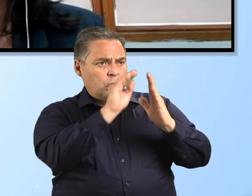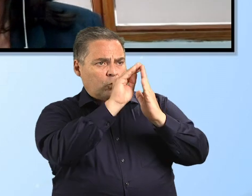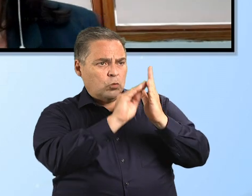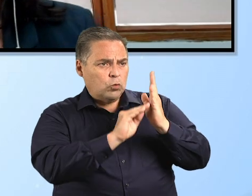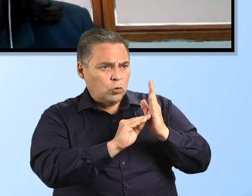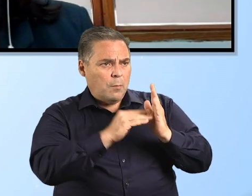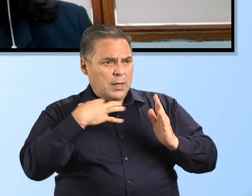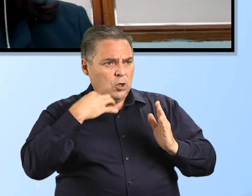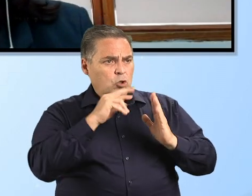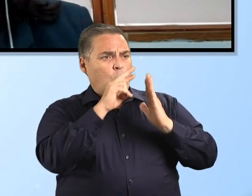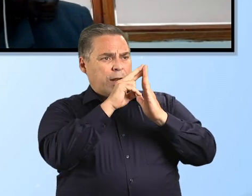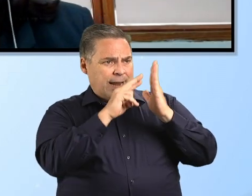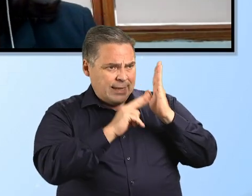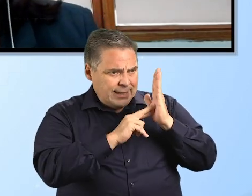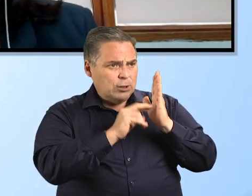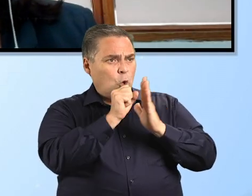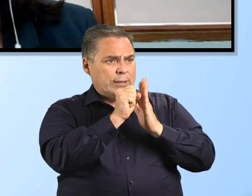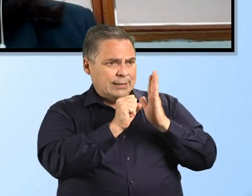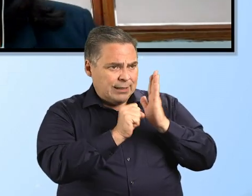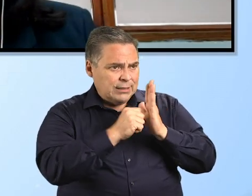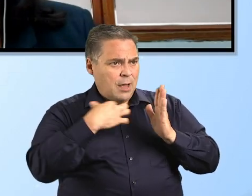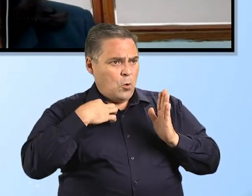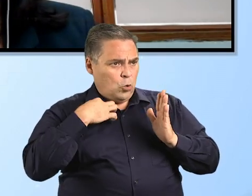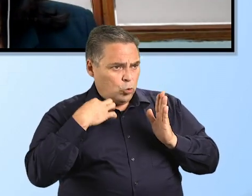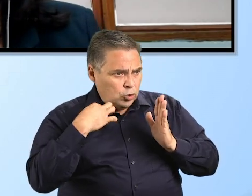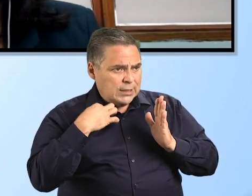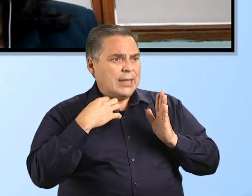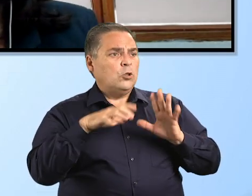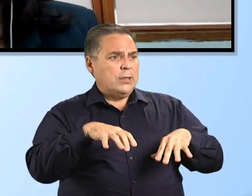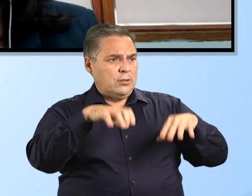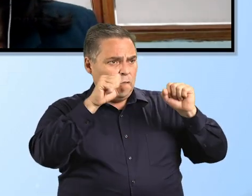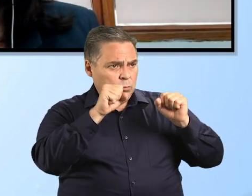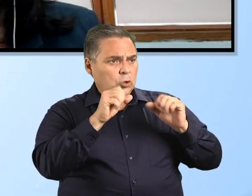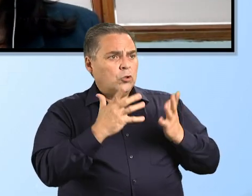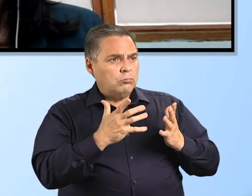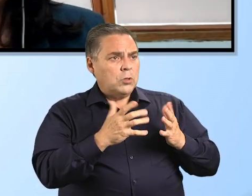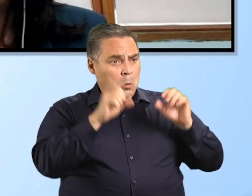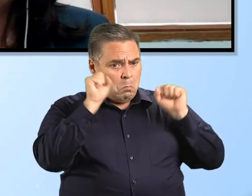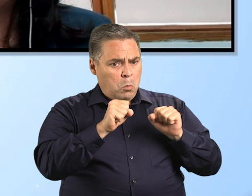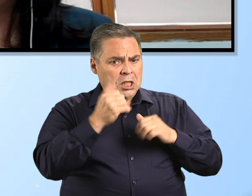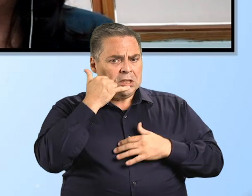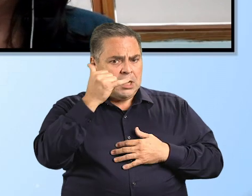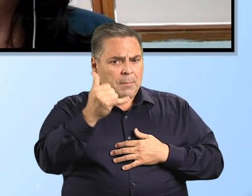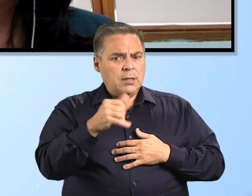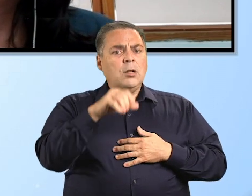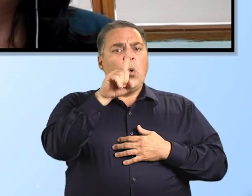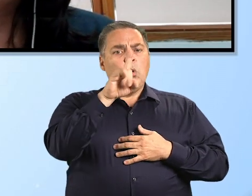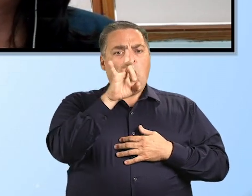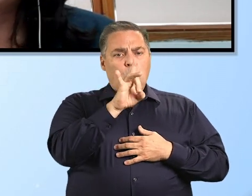registro estatal voluntario de adopción. También se puede comunicar a nuestra línea de orientación familiar al